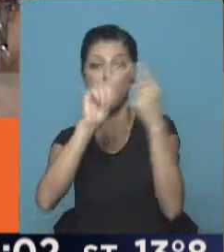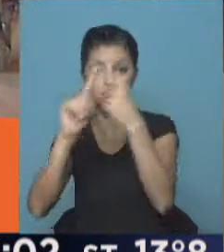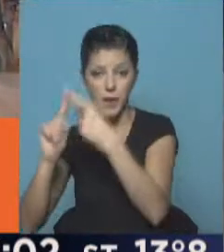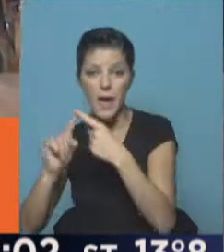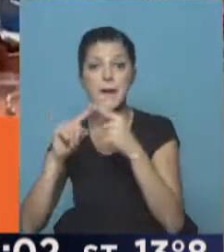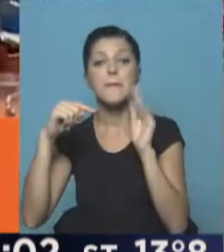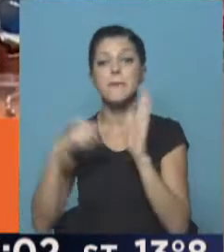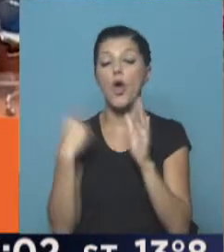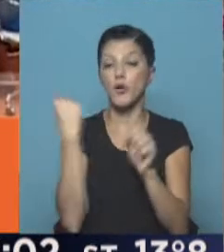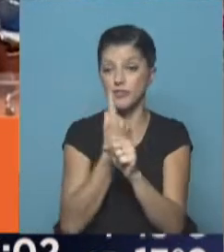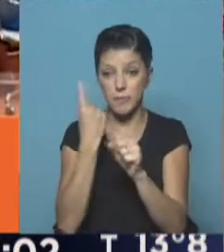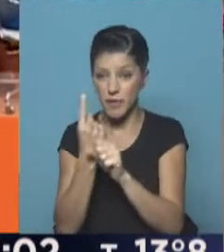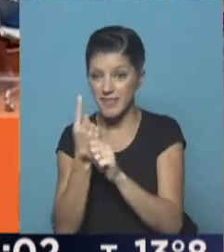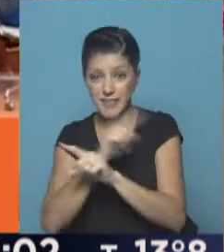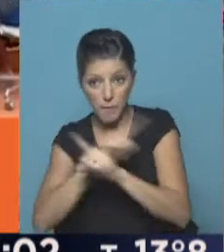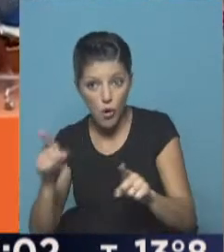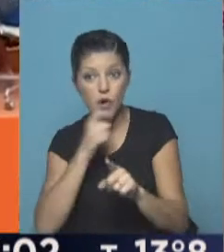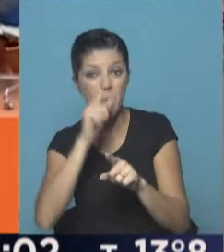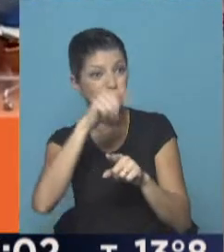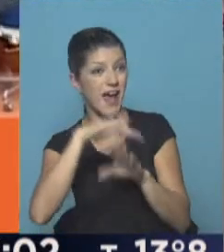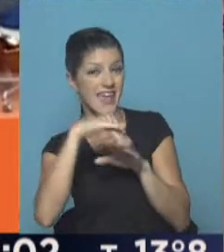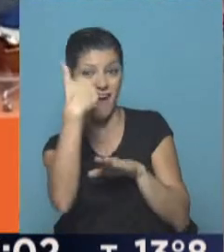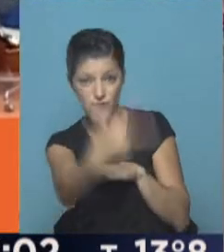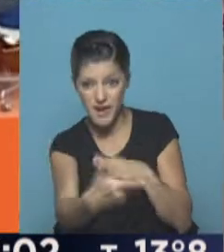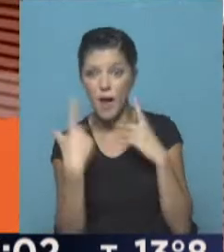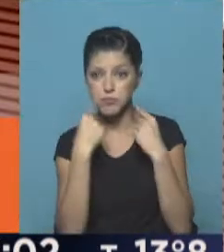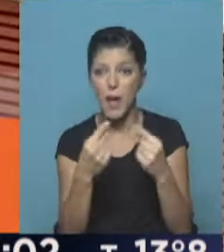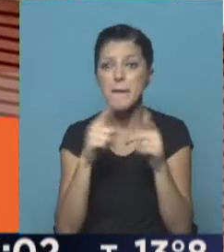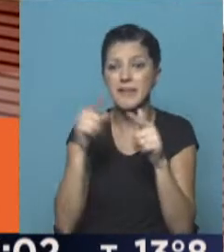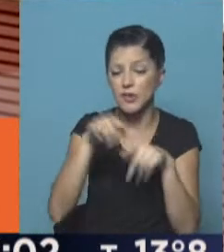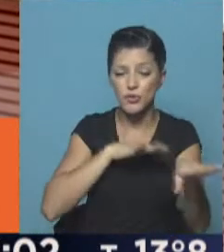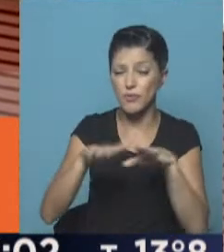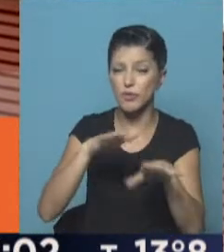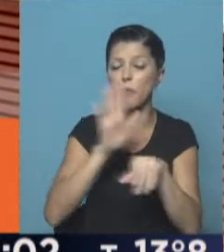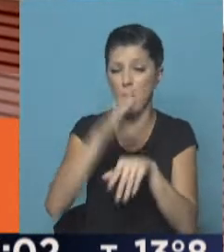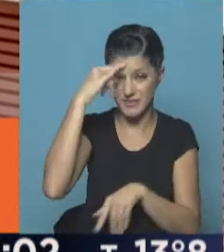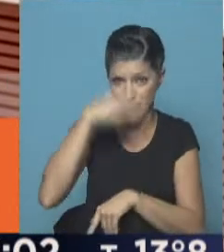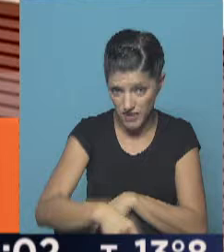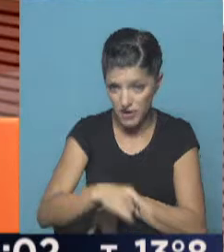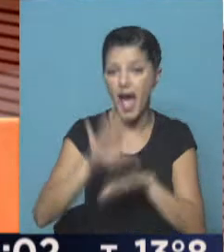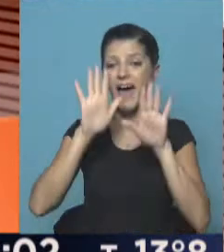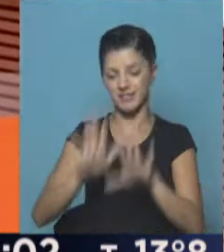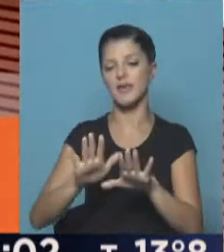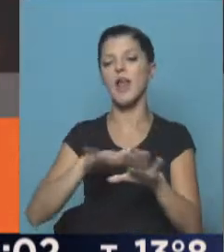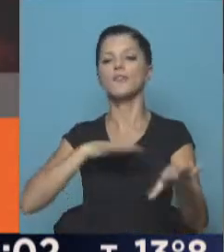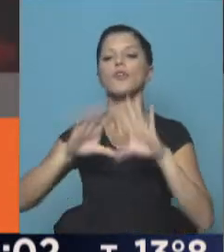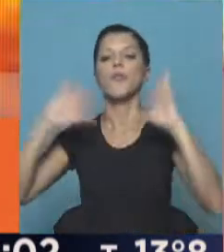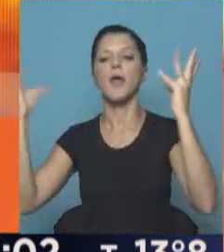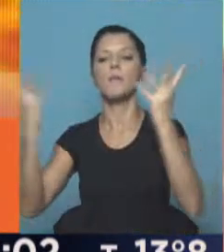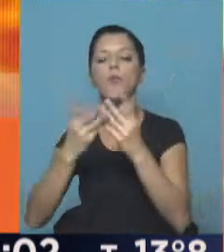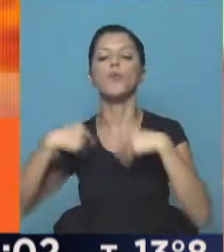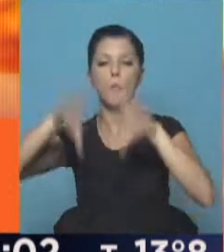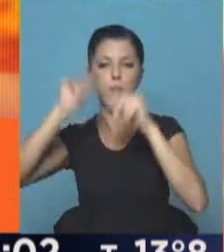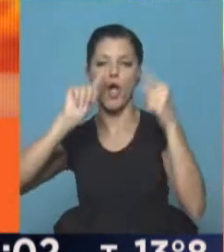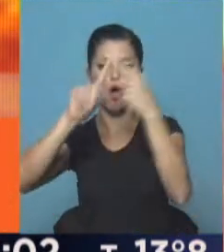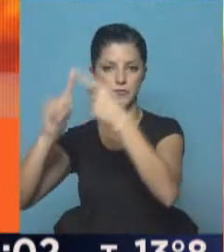el puente con la gente que está manifestando afuera, que lo vive como el infierno. En esa situación está la globalización hoy. Justamente veía el título